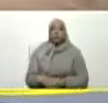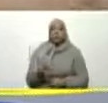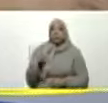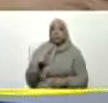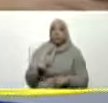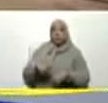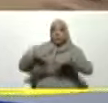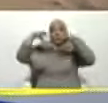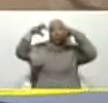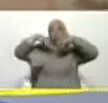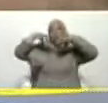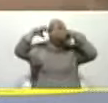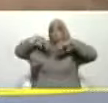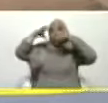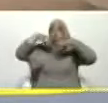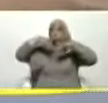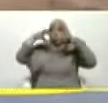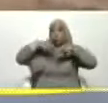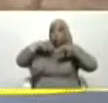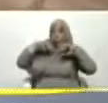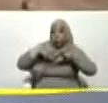continua, pertinaz, muy fuerte,